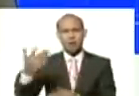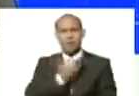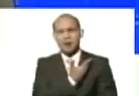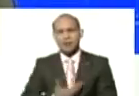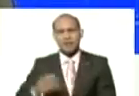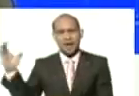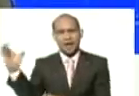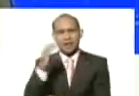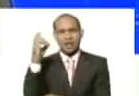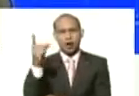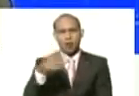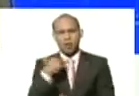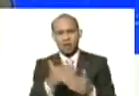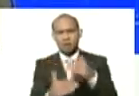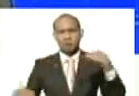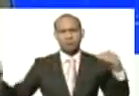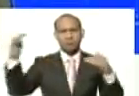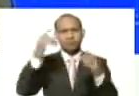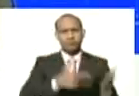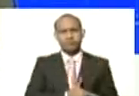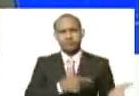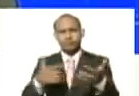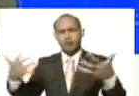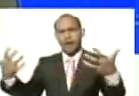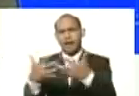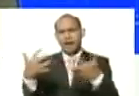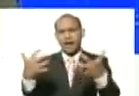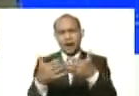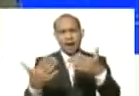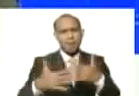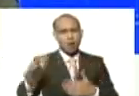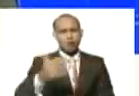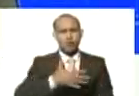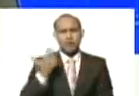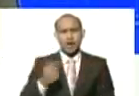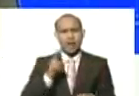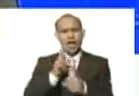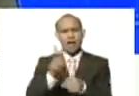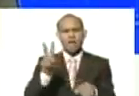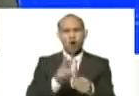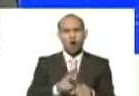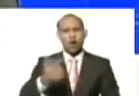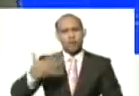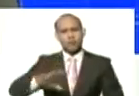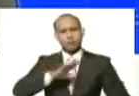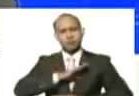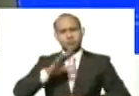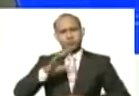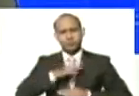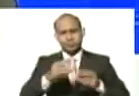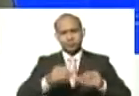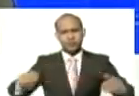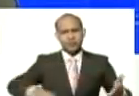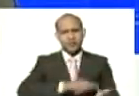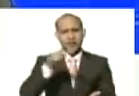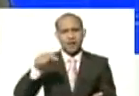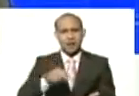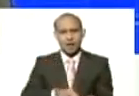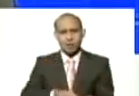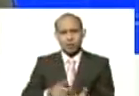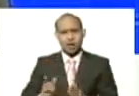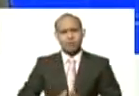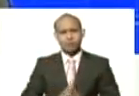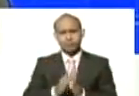para tratar de escalar un conflicto armado, para tratar de violar la soberanía territorial venezolana,